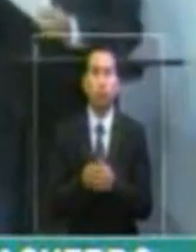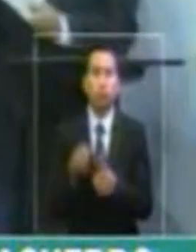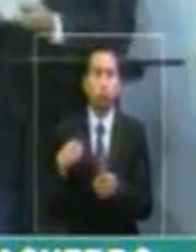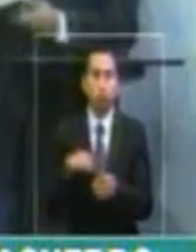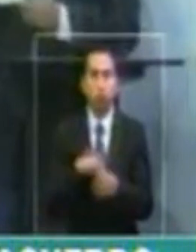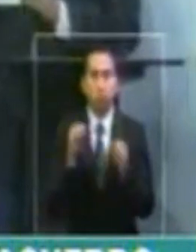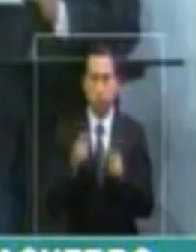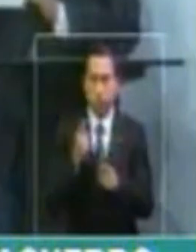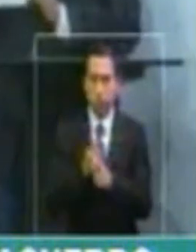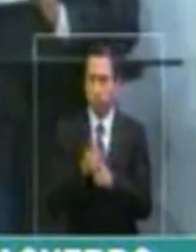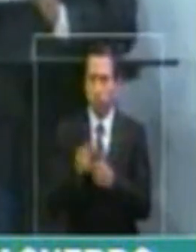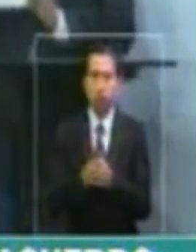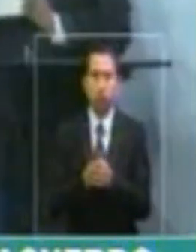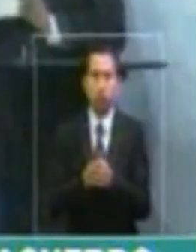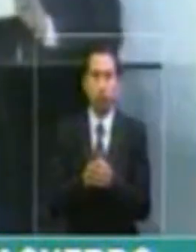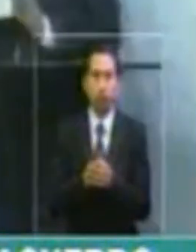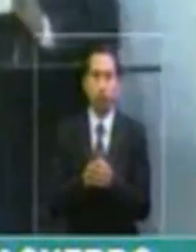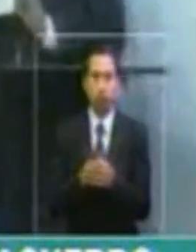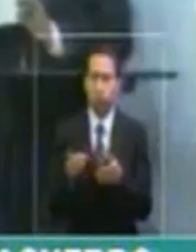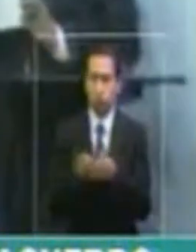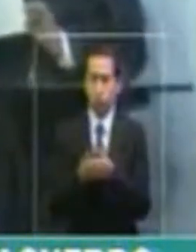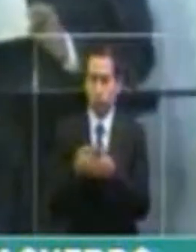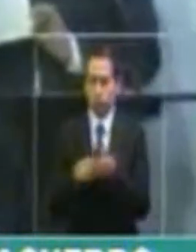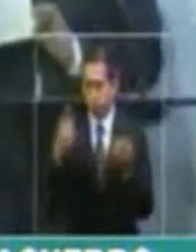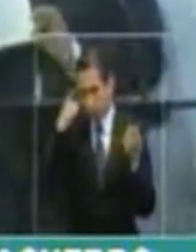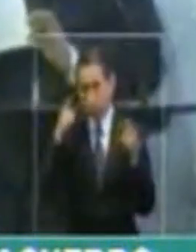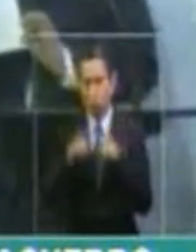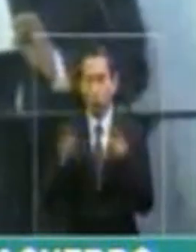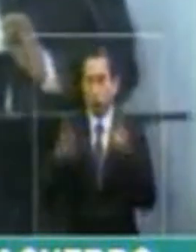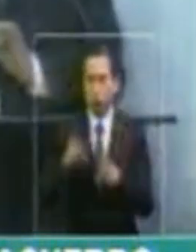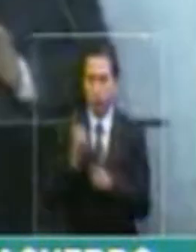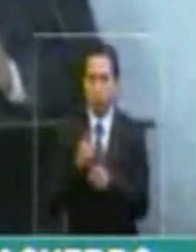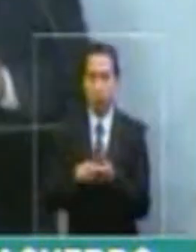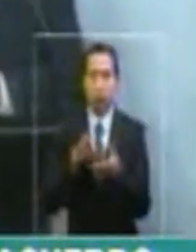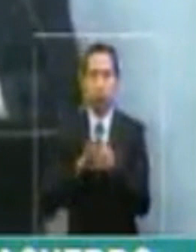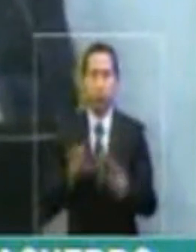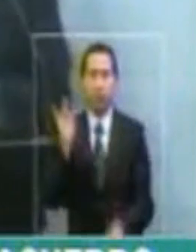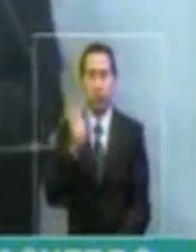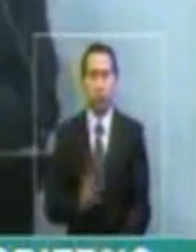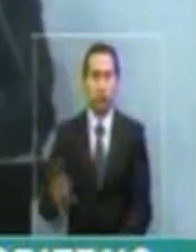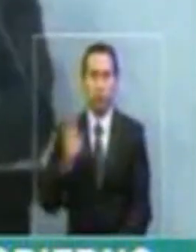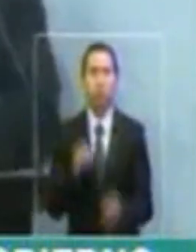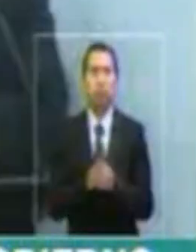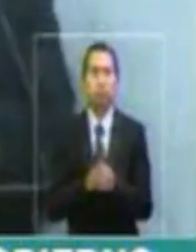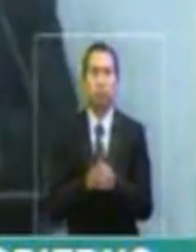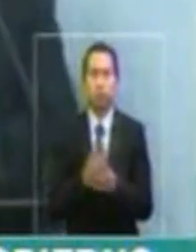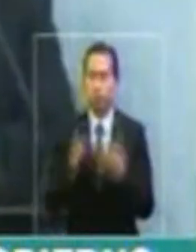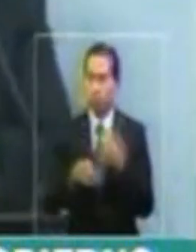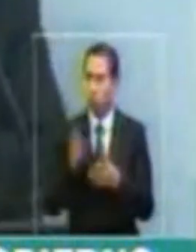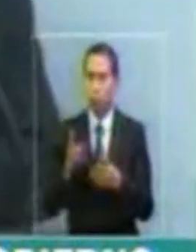logrado concluir nuestro documento, nuestro acuerdo de pacificación del país. Está firmado por